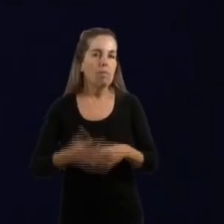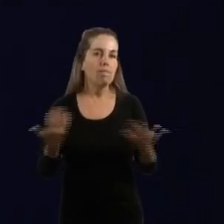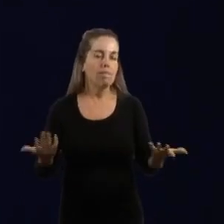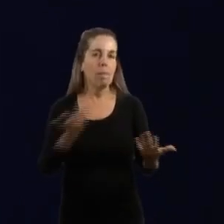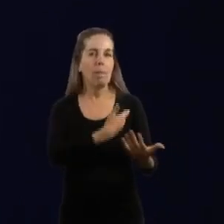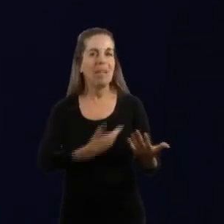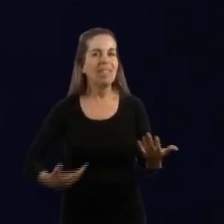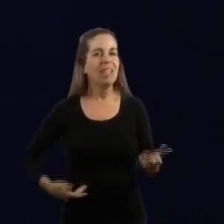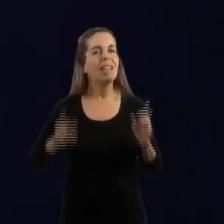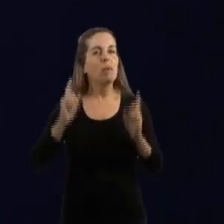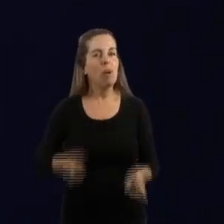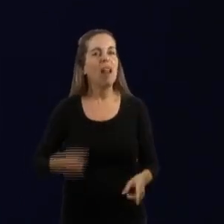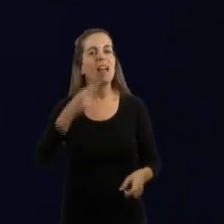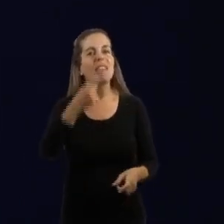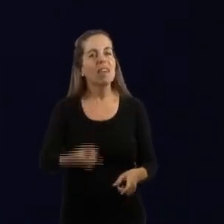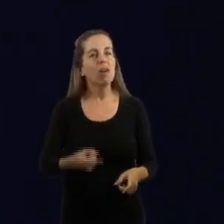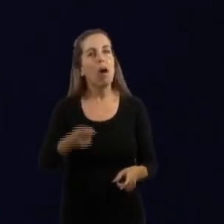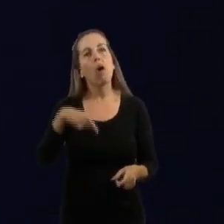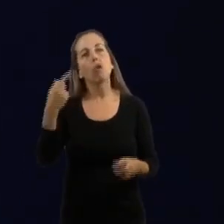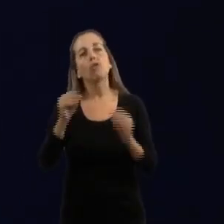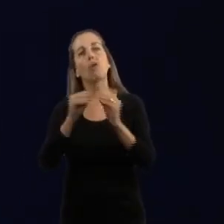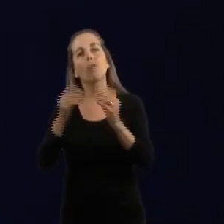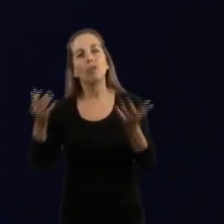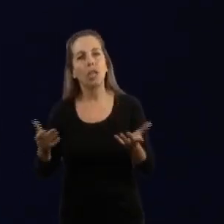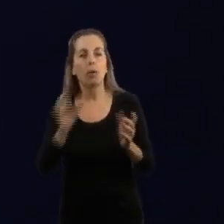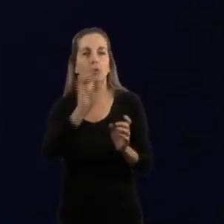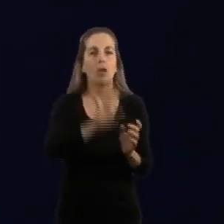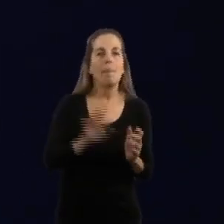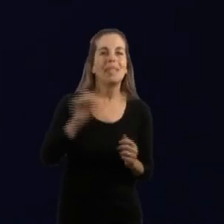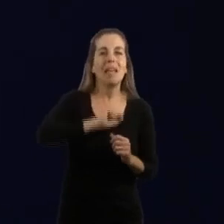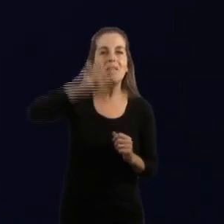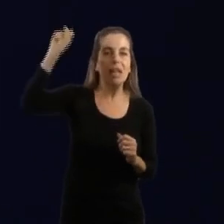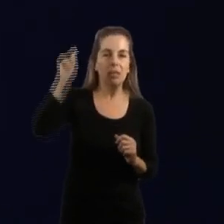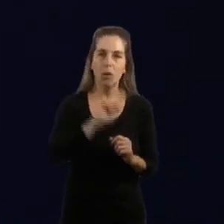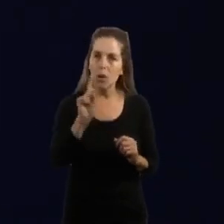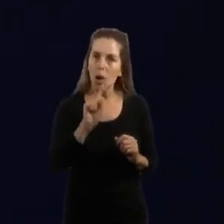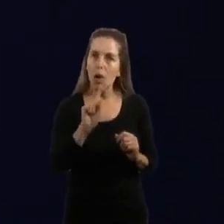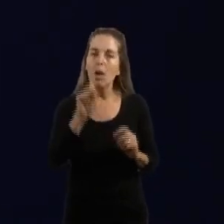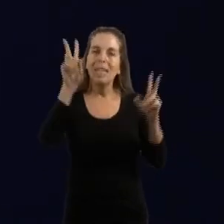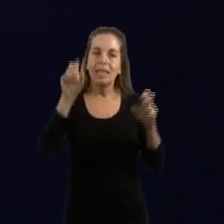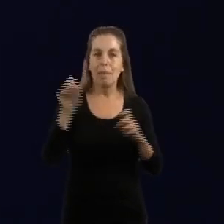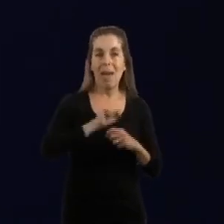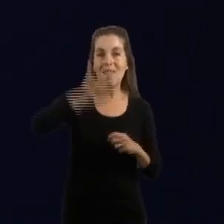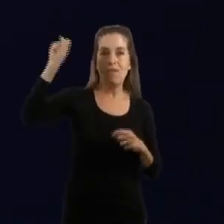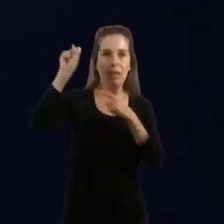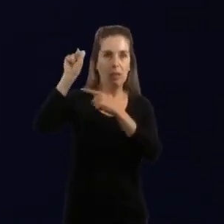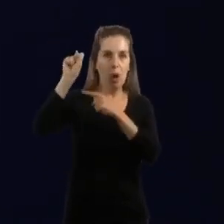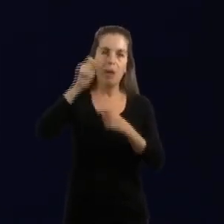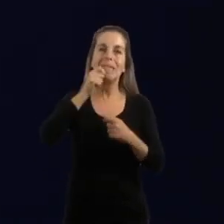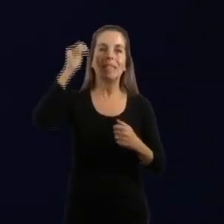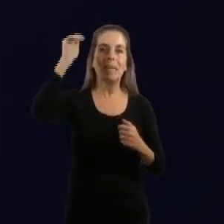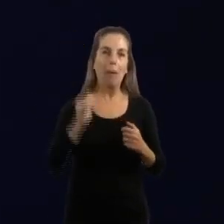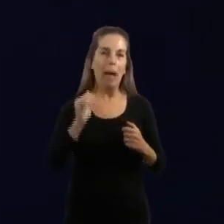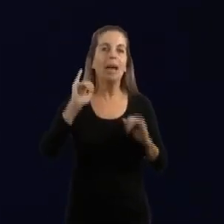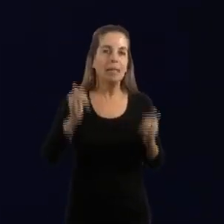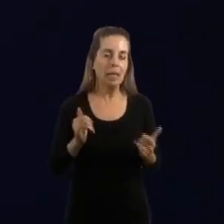maneras, hace mención a otras razones, no solo al de la inflación. La de la inflación es un tema que, por supuesto,